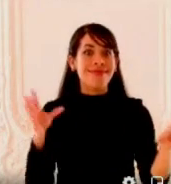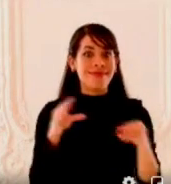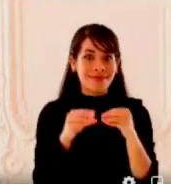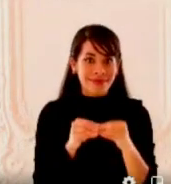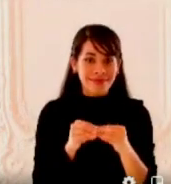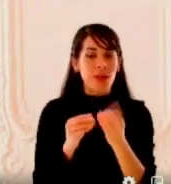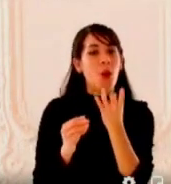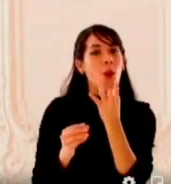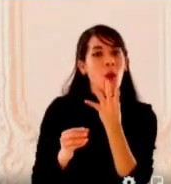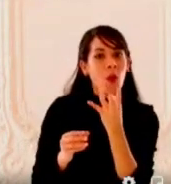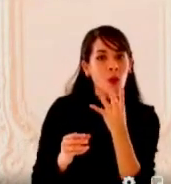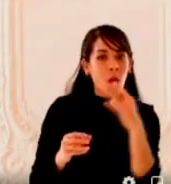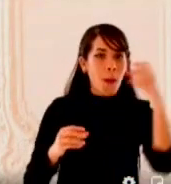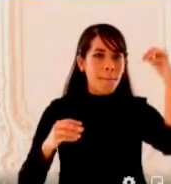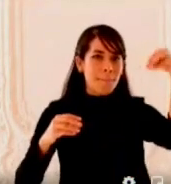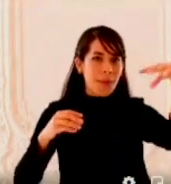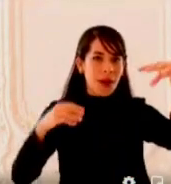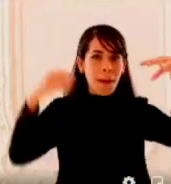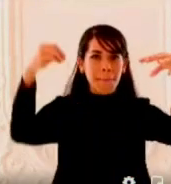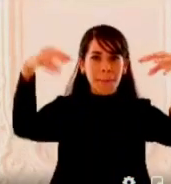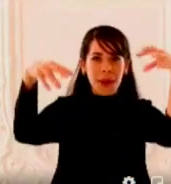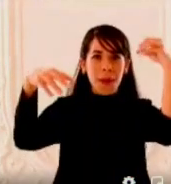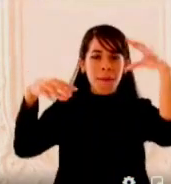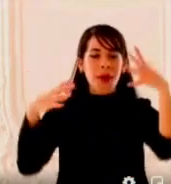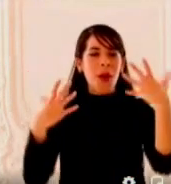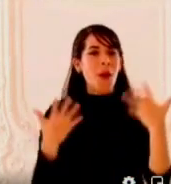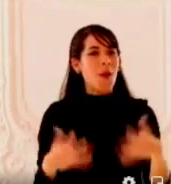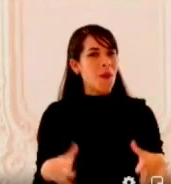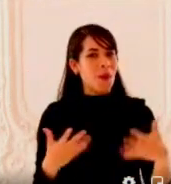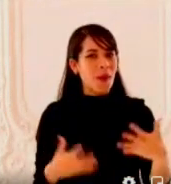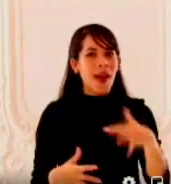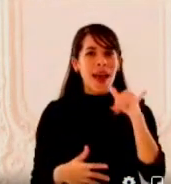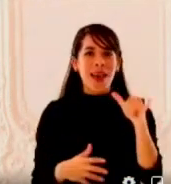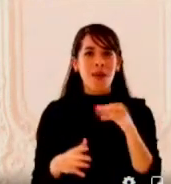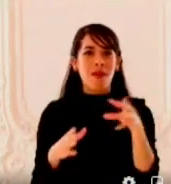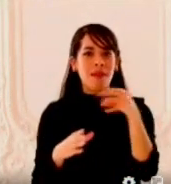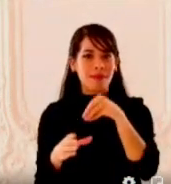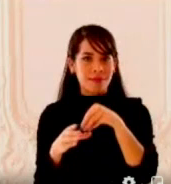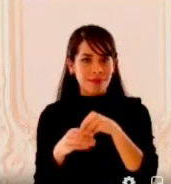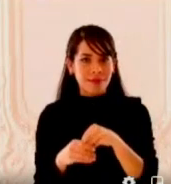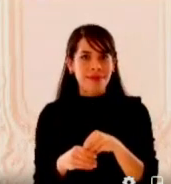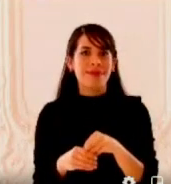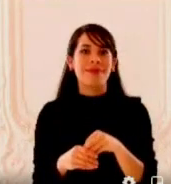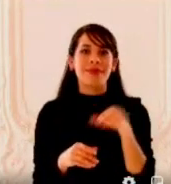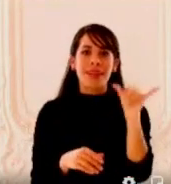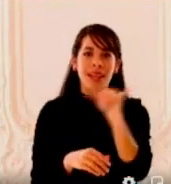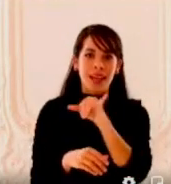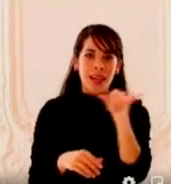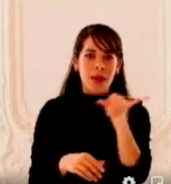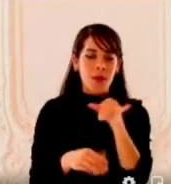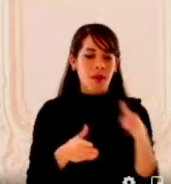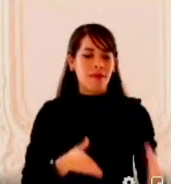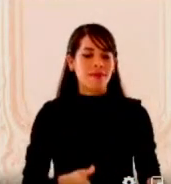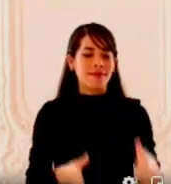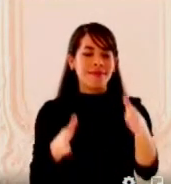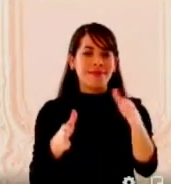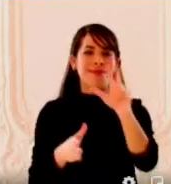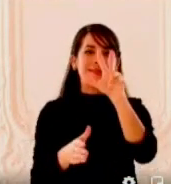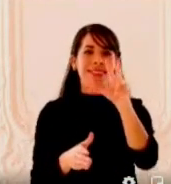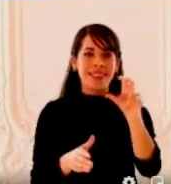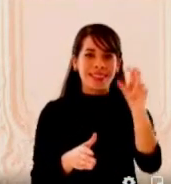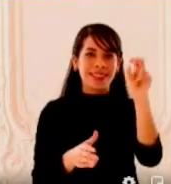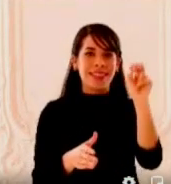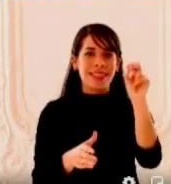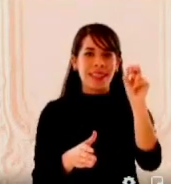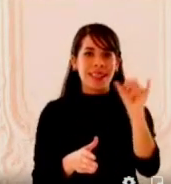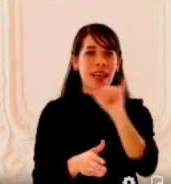iluminación ya en la PR-20, en el proyecto que está en ejecución, incluimos iluminación en la PR-30, en el proyecto que está en ejecución, incluimos